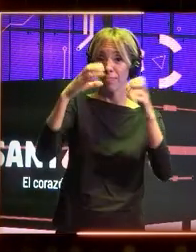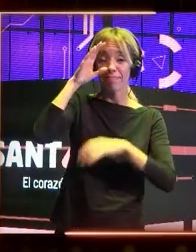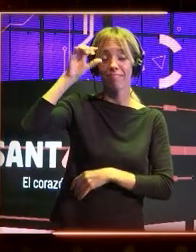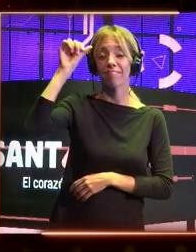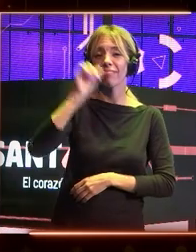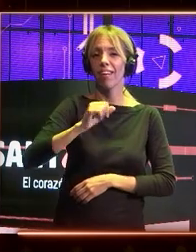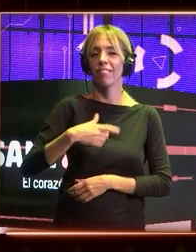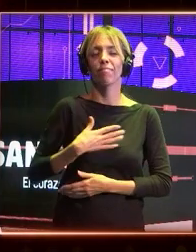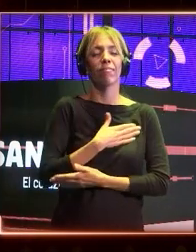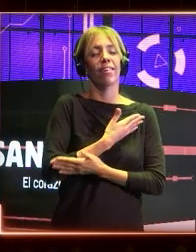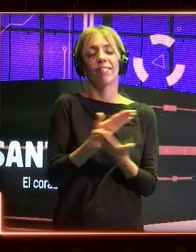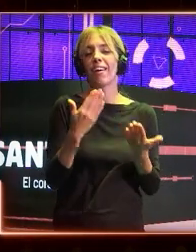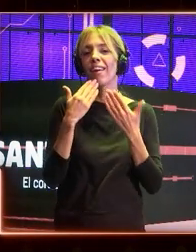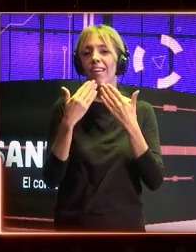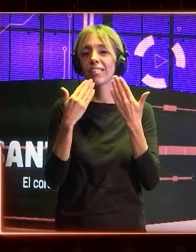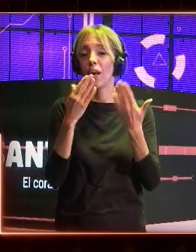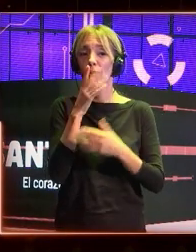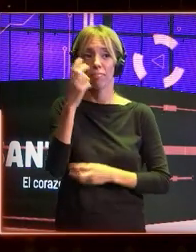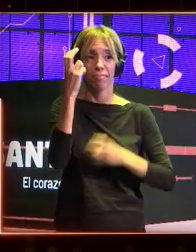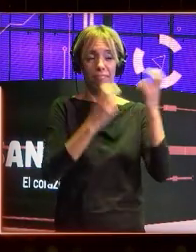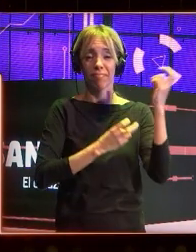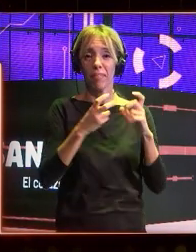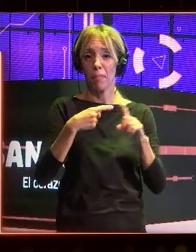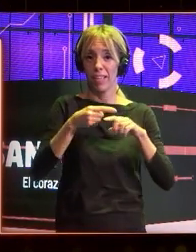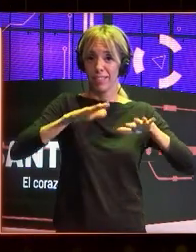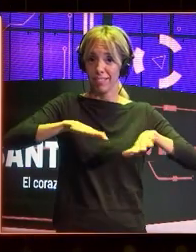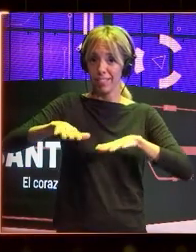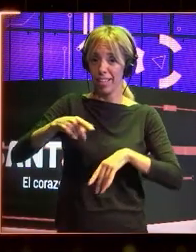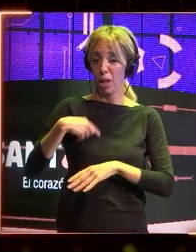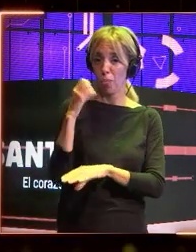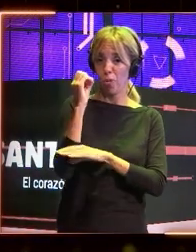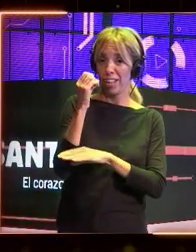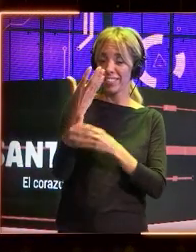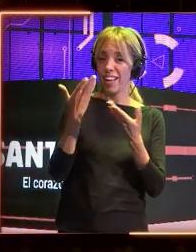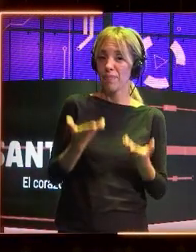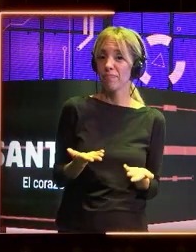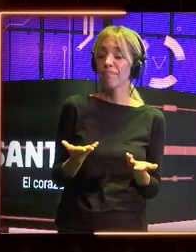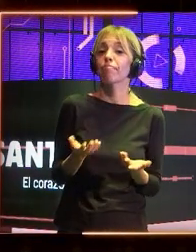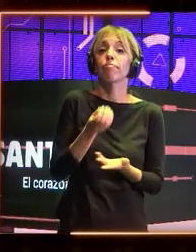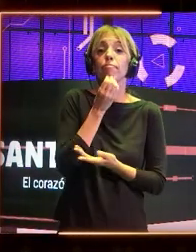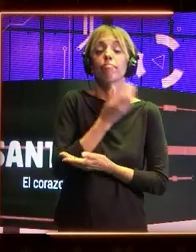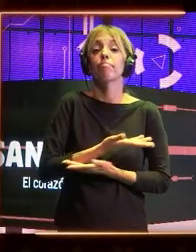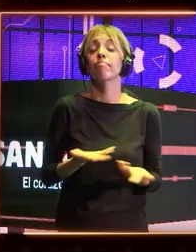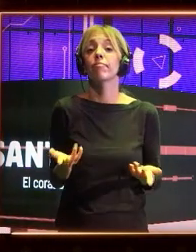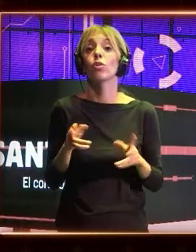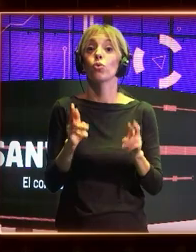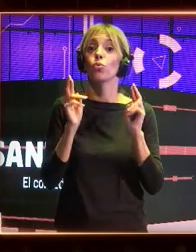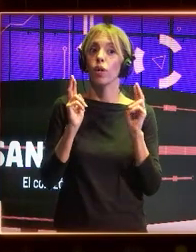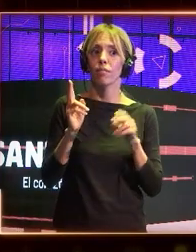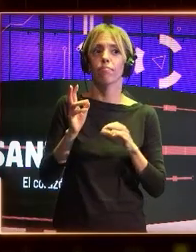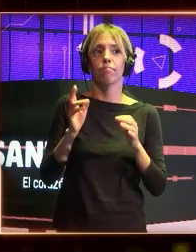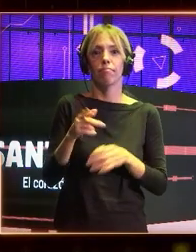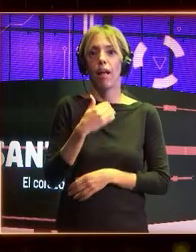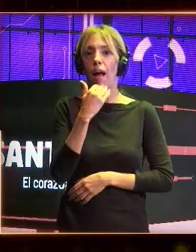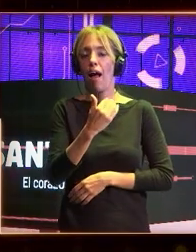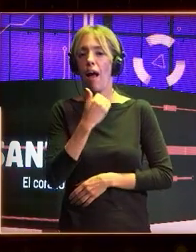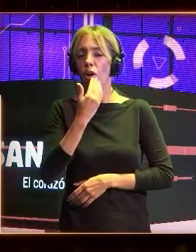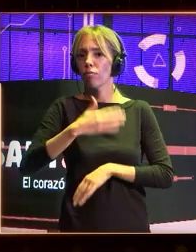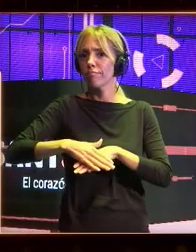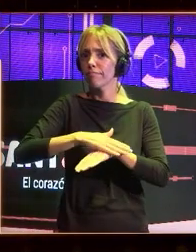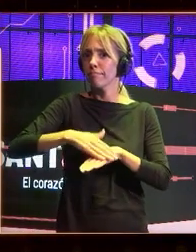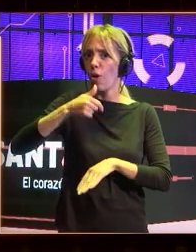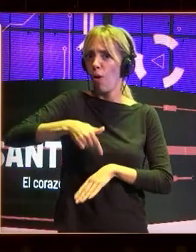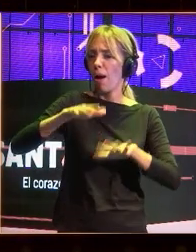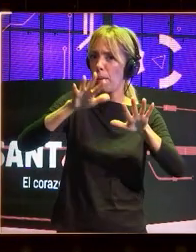escuchando quiero agradecerles haber venido y haber estado aquí en esta ponencia y bueno con suerte habréis aprendido algo fundamental